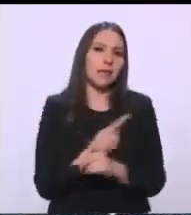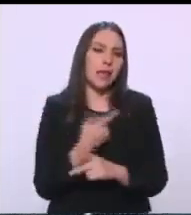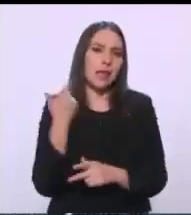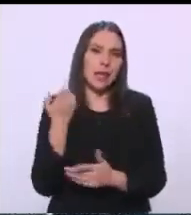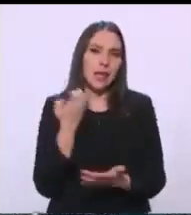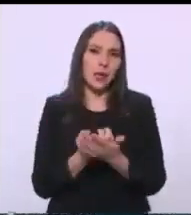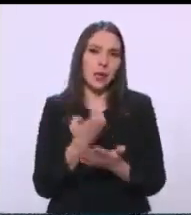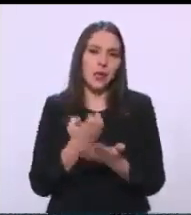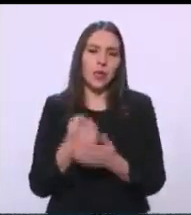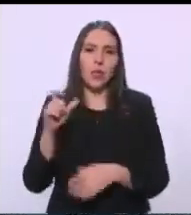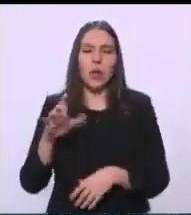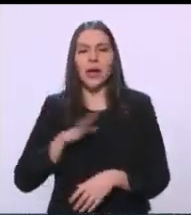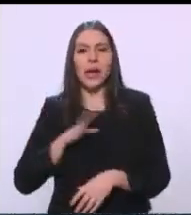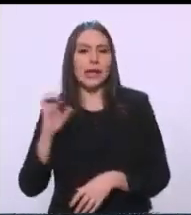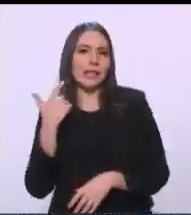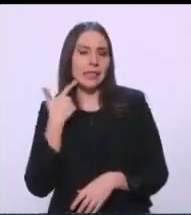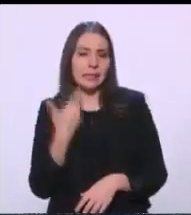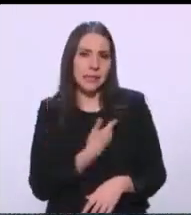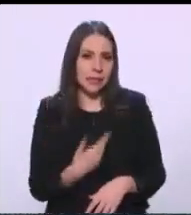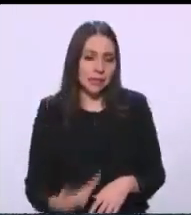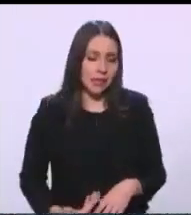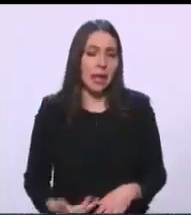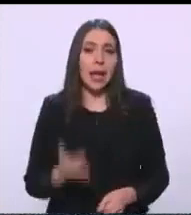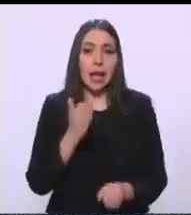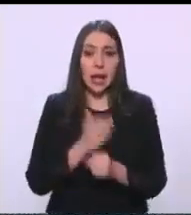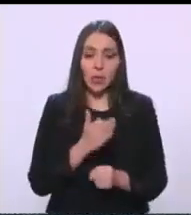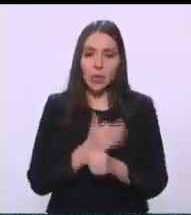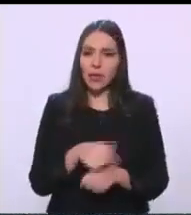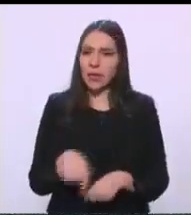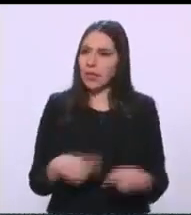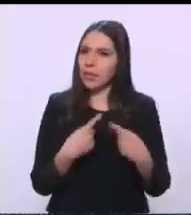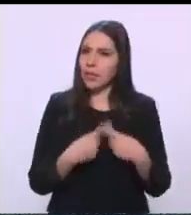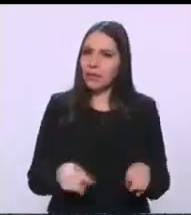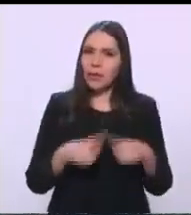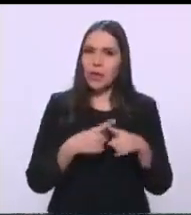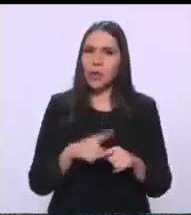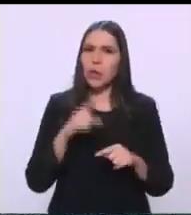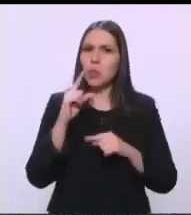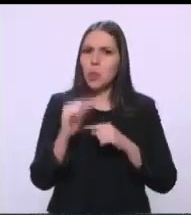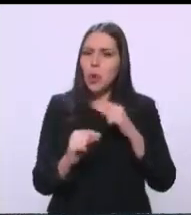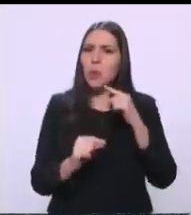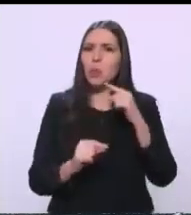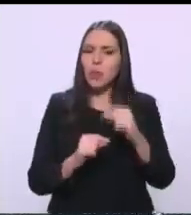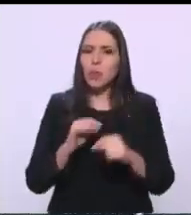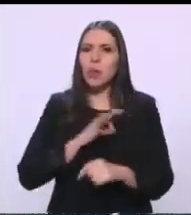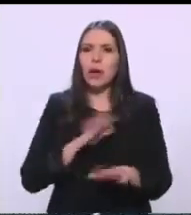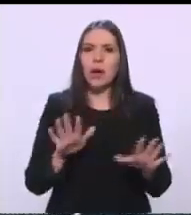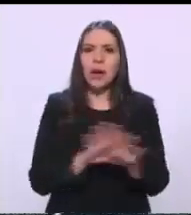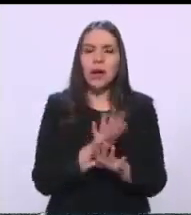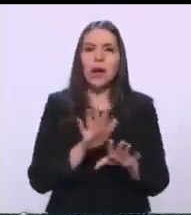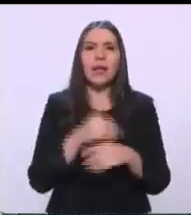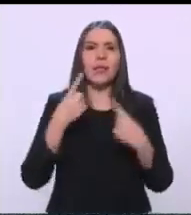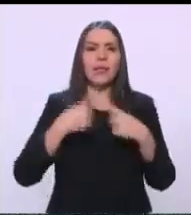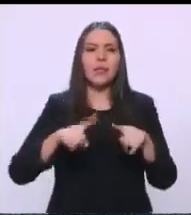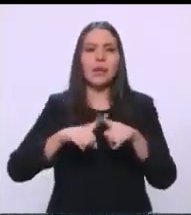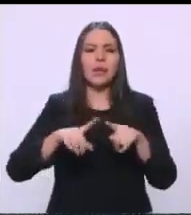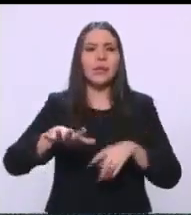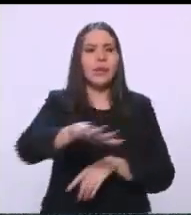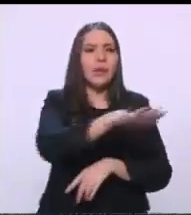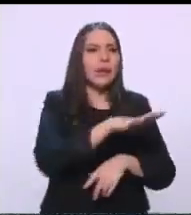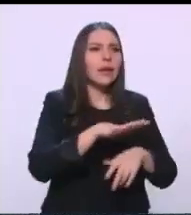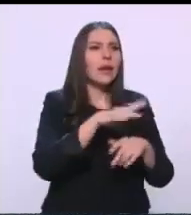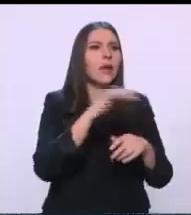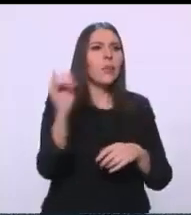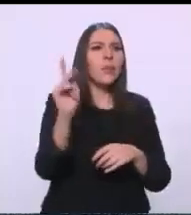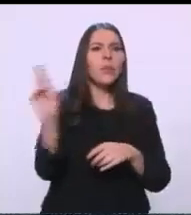Pero ahora es distinto. Me parece que ahora está sembrándose semillas de progreso en los ranchos, en los